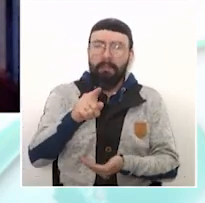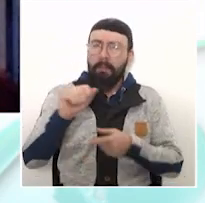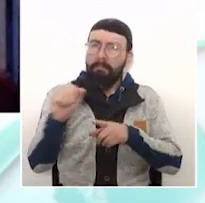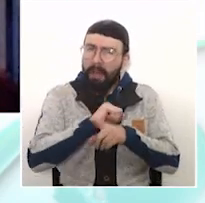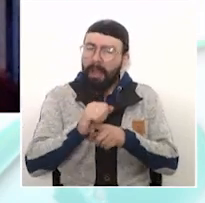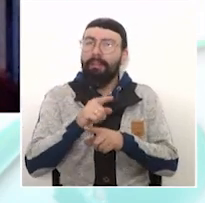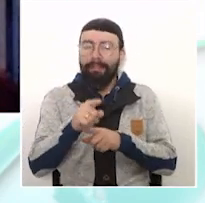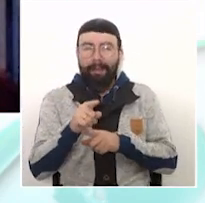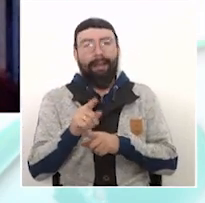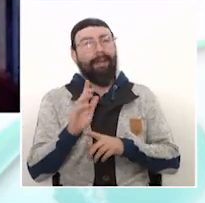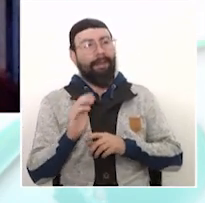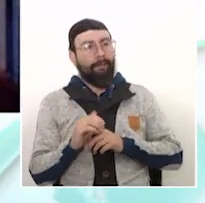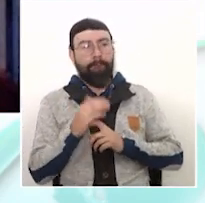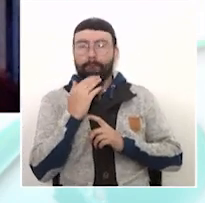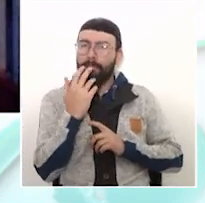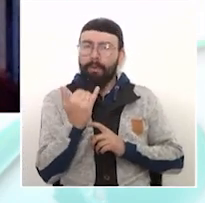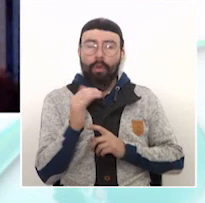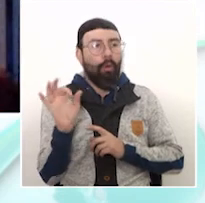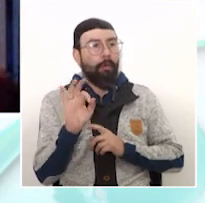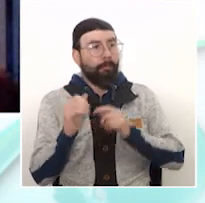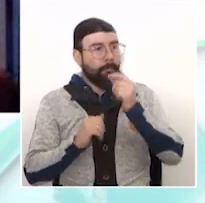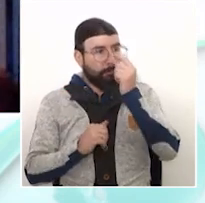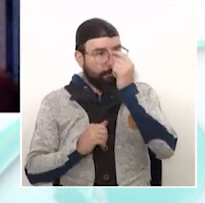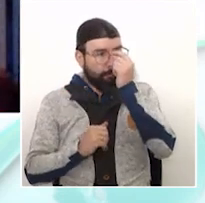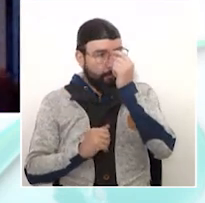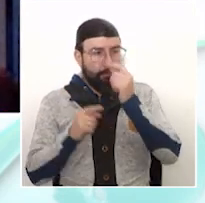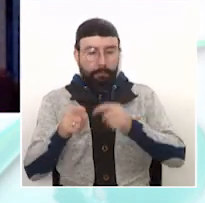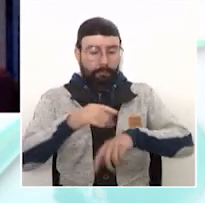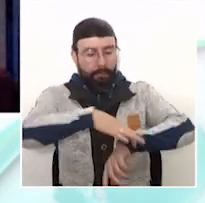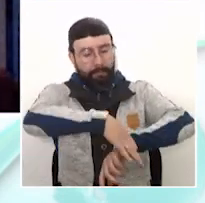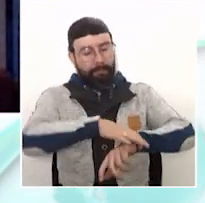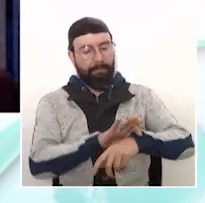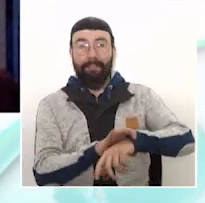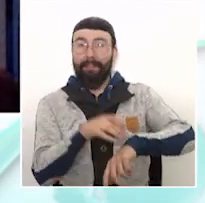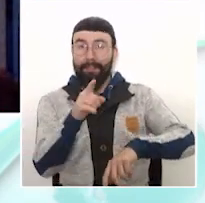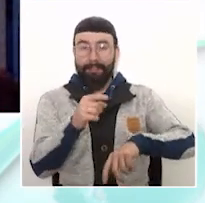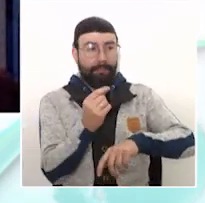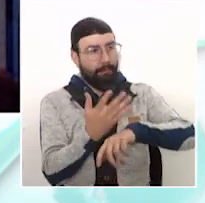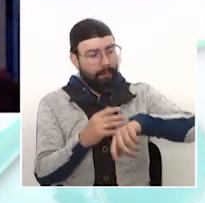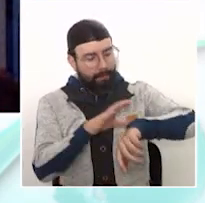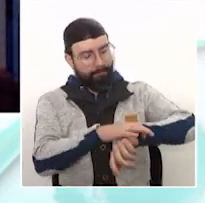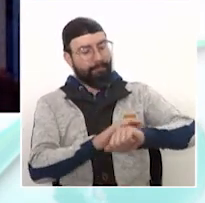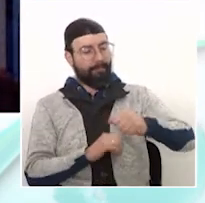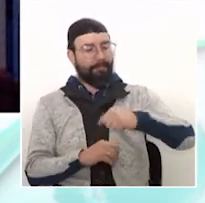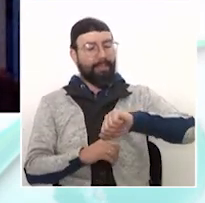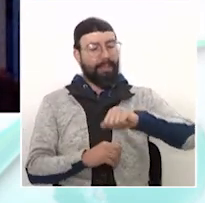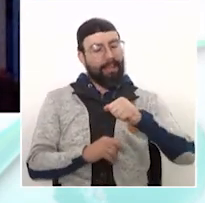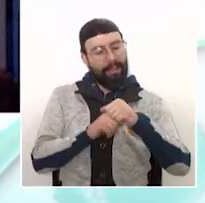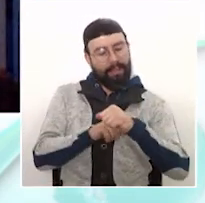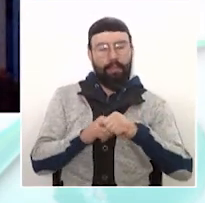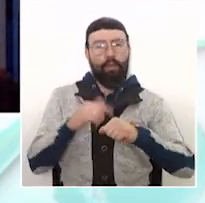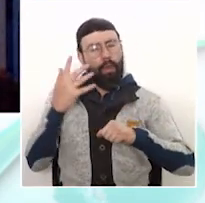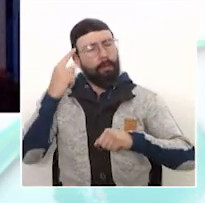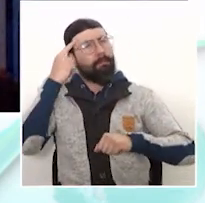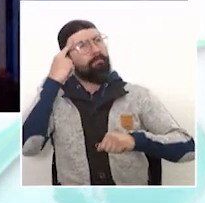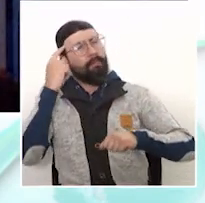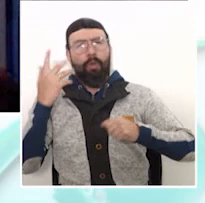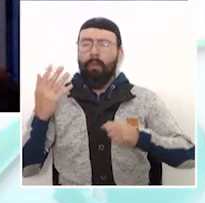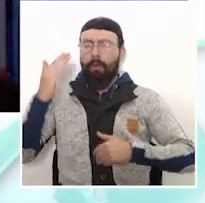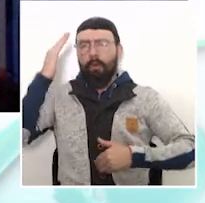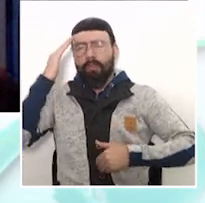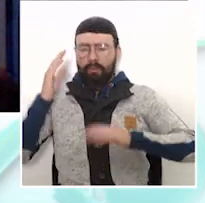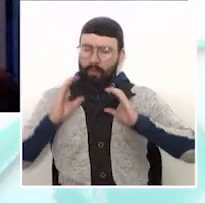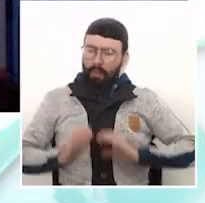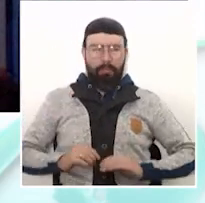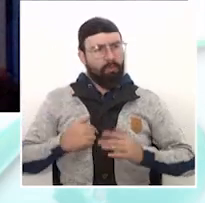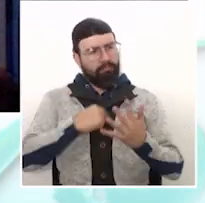Te pones una pargollita en la mano. Siempre que la ves allí, puedes pensar cómo estoy cuidando espíritu, mente, emociones, conciencia y cuerpo. Sobre